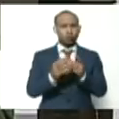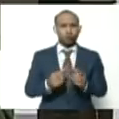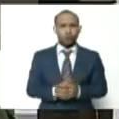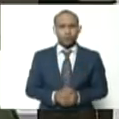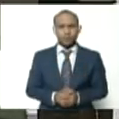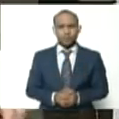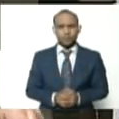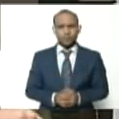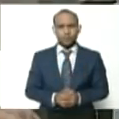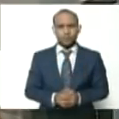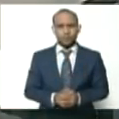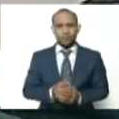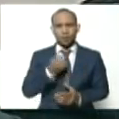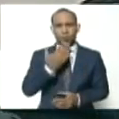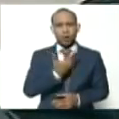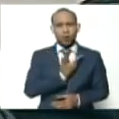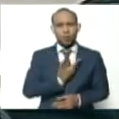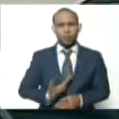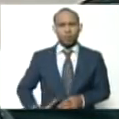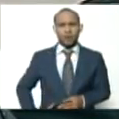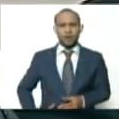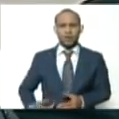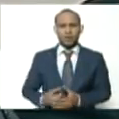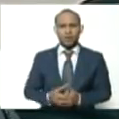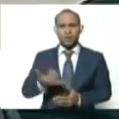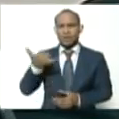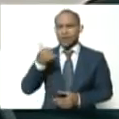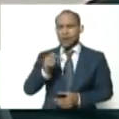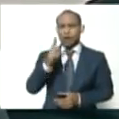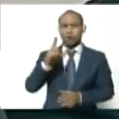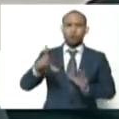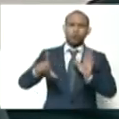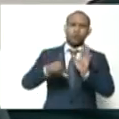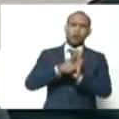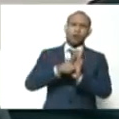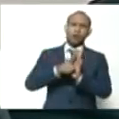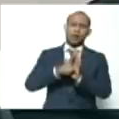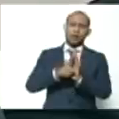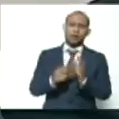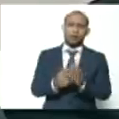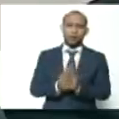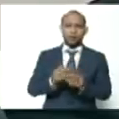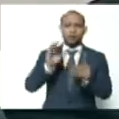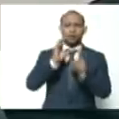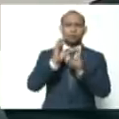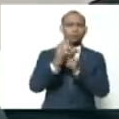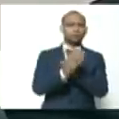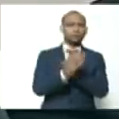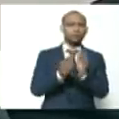Ernesto. Bueno, presidente, tenemos una ley de patrimonio que es preconstitucional, la del